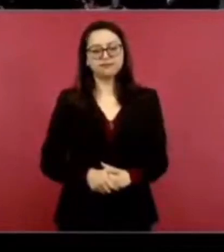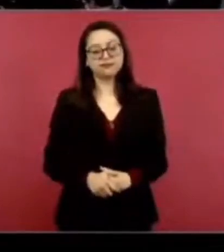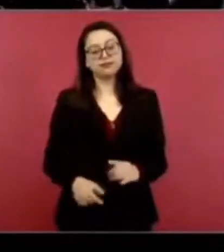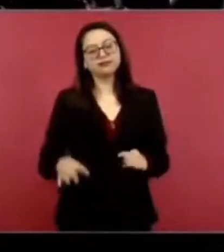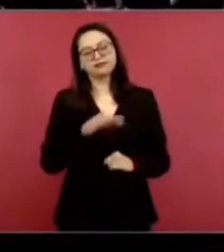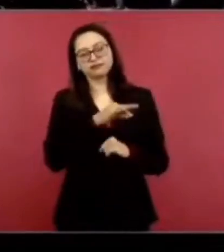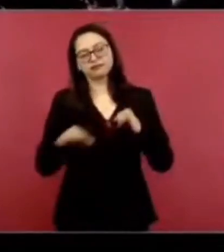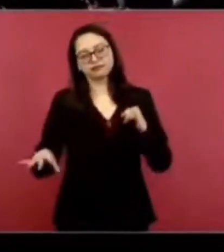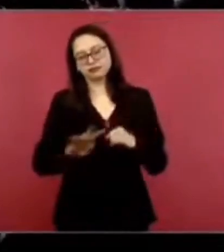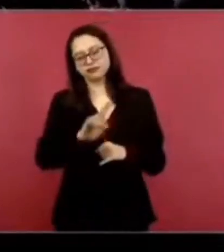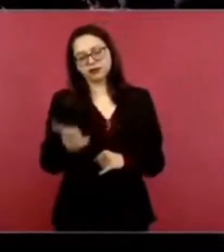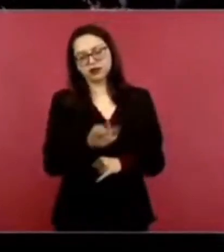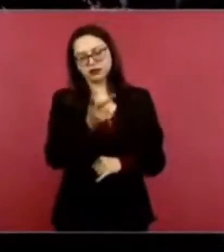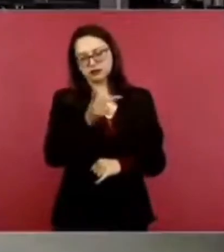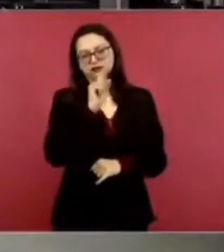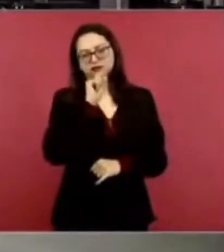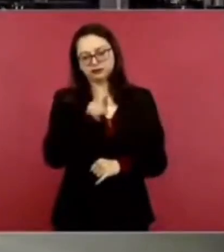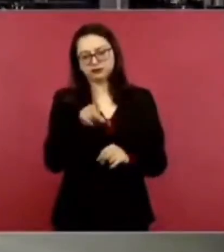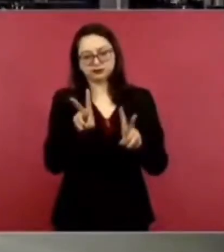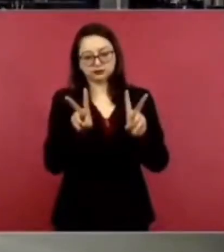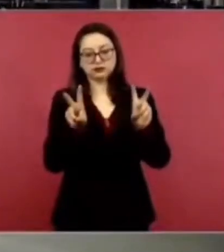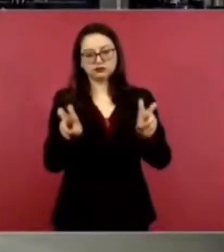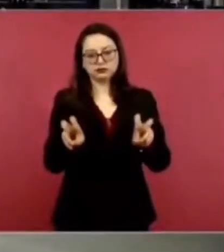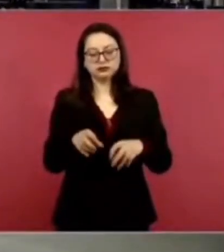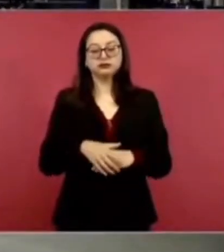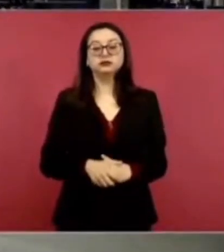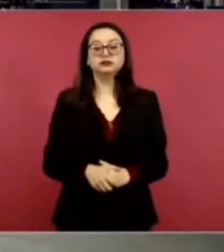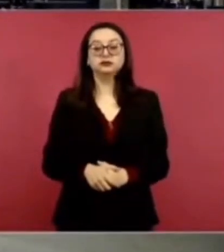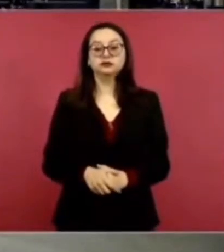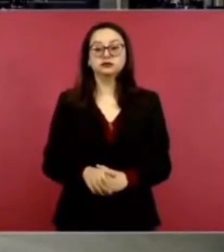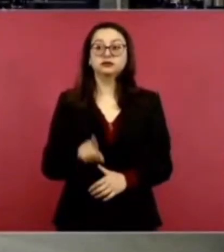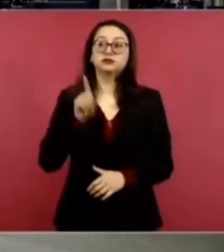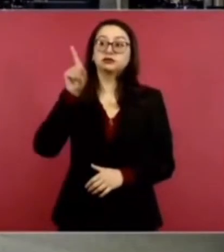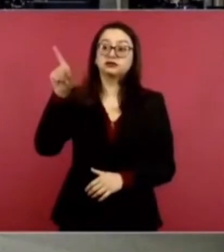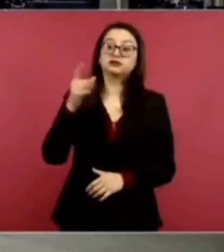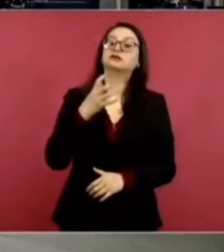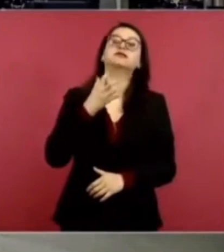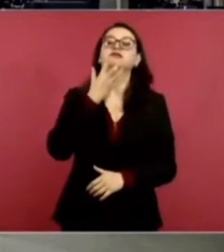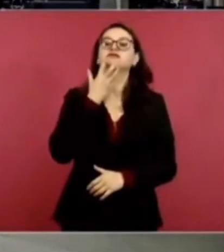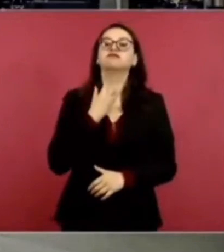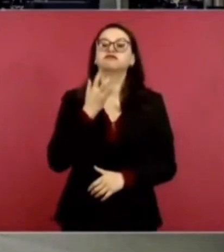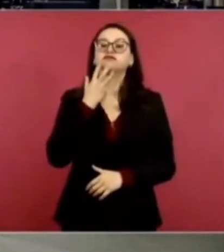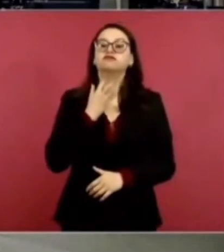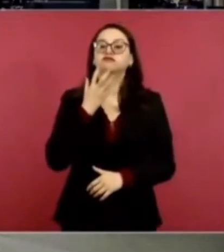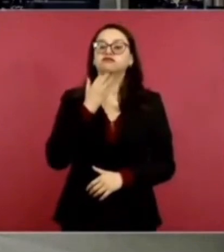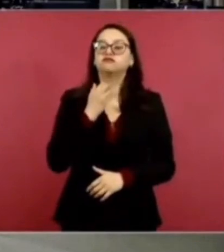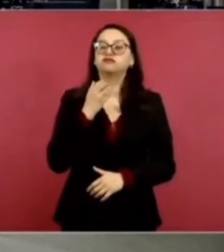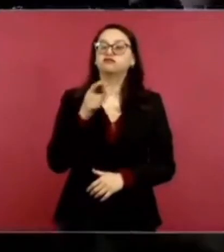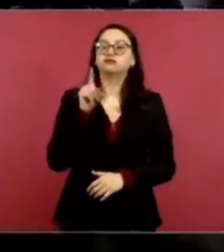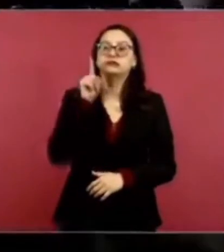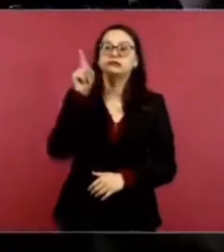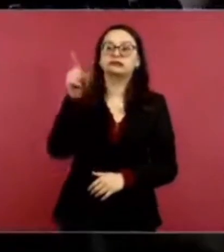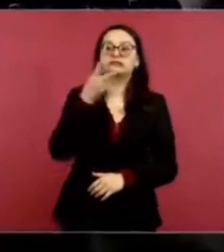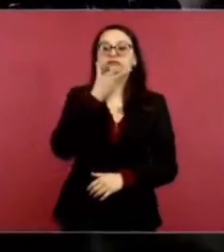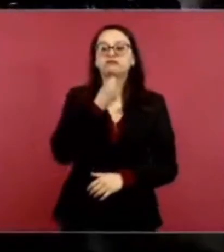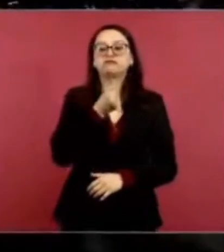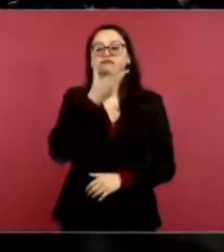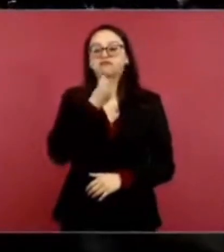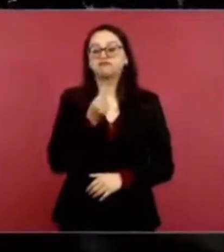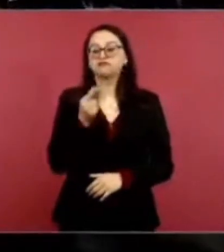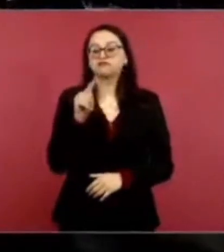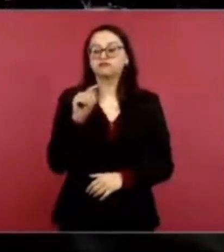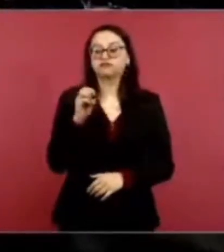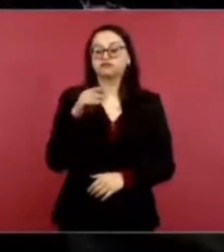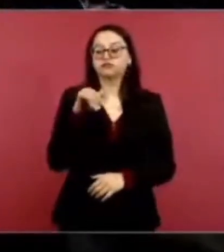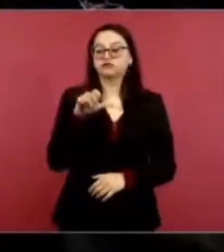sobre este mismo tema presidente Eh qué pasa con la extración del director del la agencia de investigación criminal Tomás serón